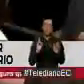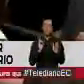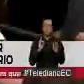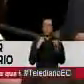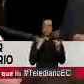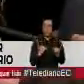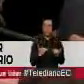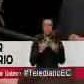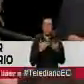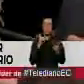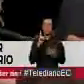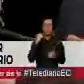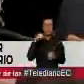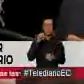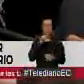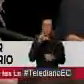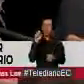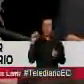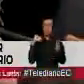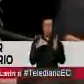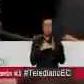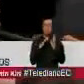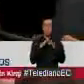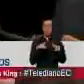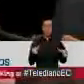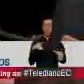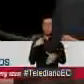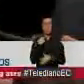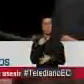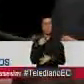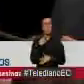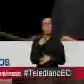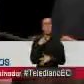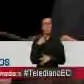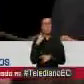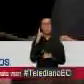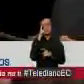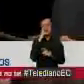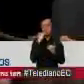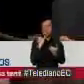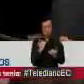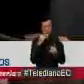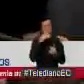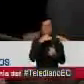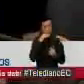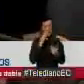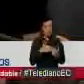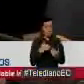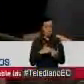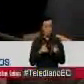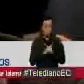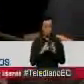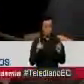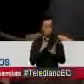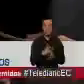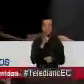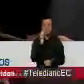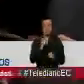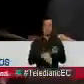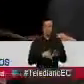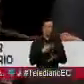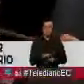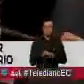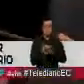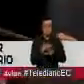educación. Actualmente es 1.300.000 estudiantes los que han quedado fuera. Es muy injusto este sistema. Nosotros como federación la